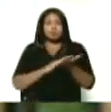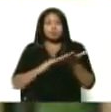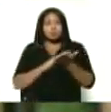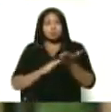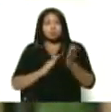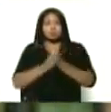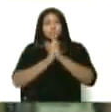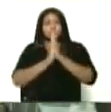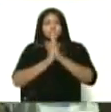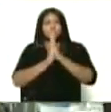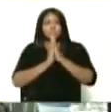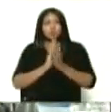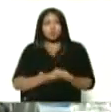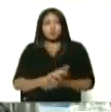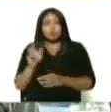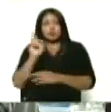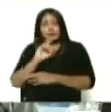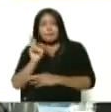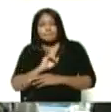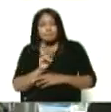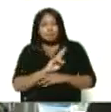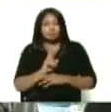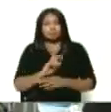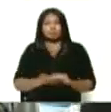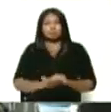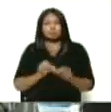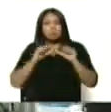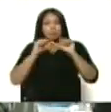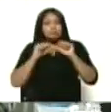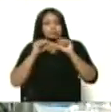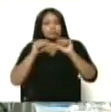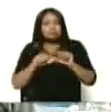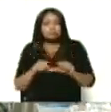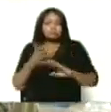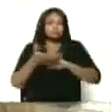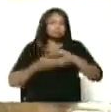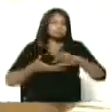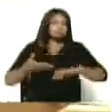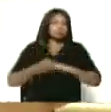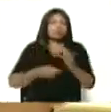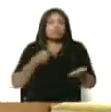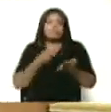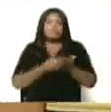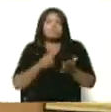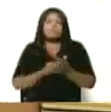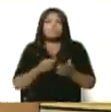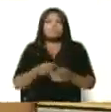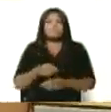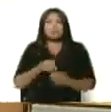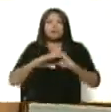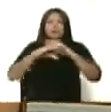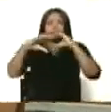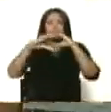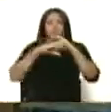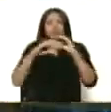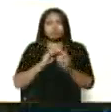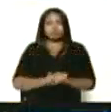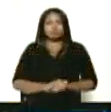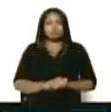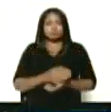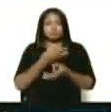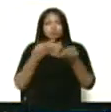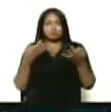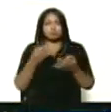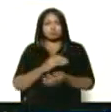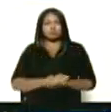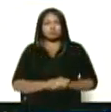paren de manera inmediata. Esto no puede seguir sucediendo. No puede, Alejandro, estoy de acuerdo. Tremenda